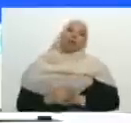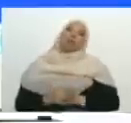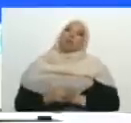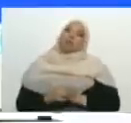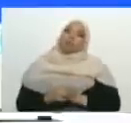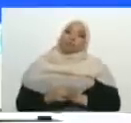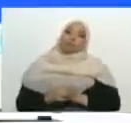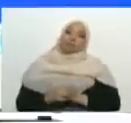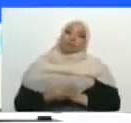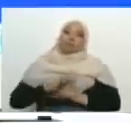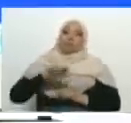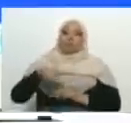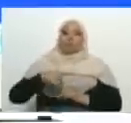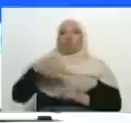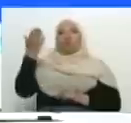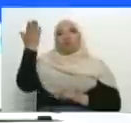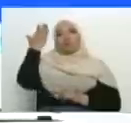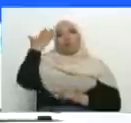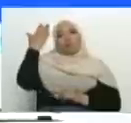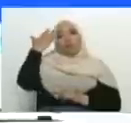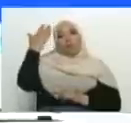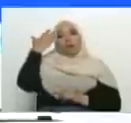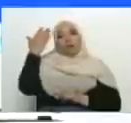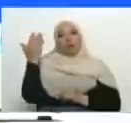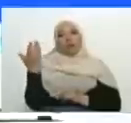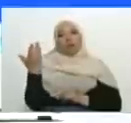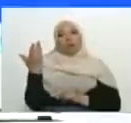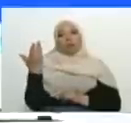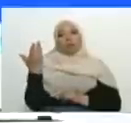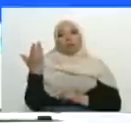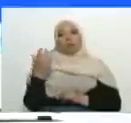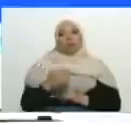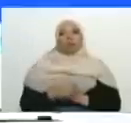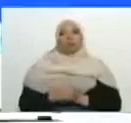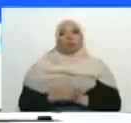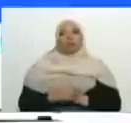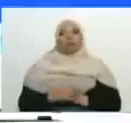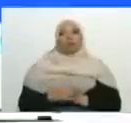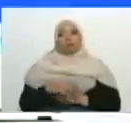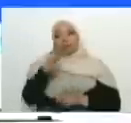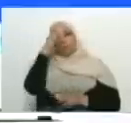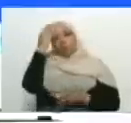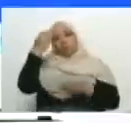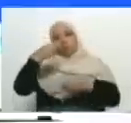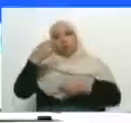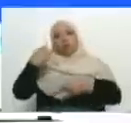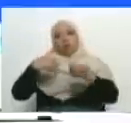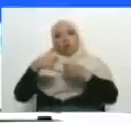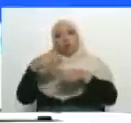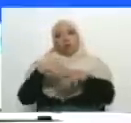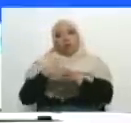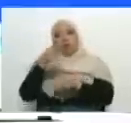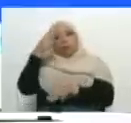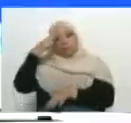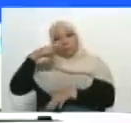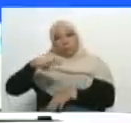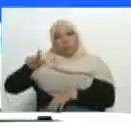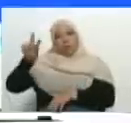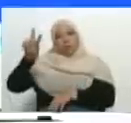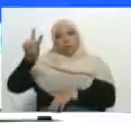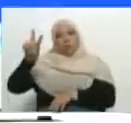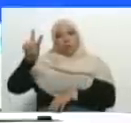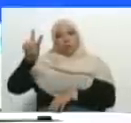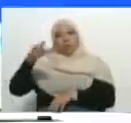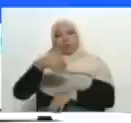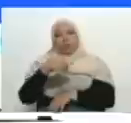Pero ya nosotros lo sabíamos, el pueblo venezolano lo sabe. Hubo un acuerdo social en México.